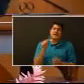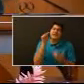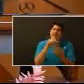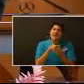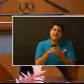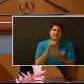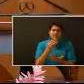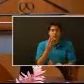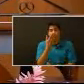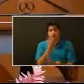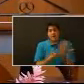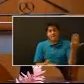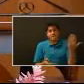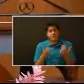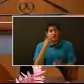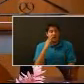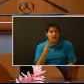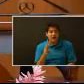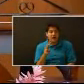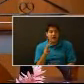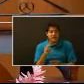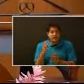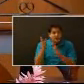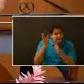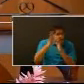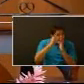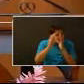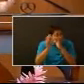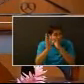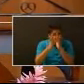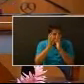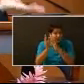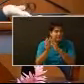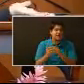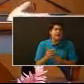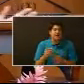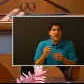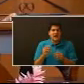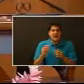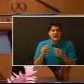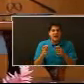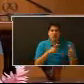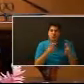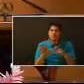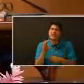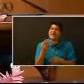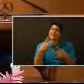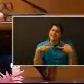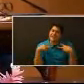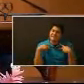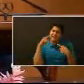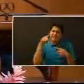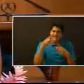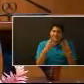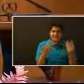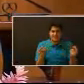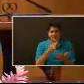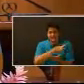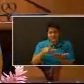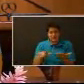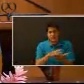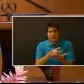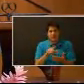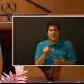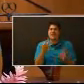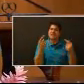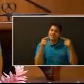que fuera a ver, como a espiar, ¿no? A controlar qué había en esa tierra, a qué enemigos se iban a enfrentar. Entonces